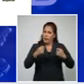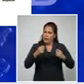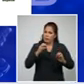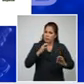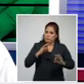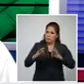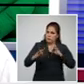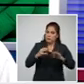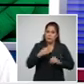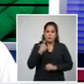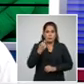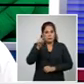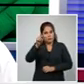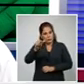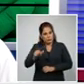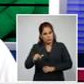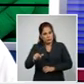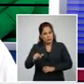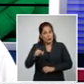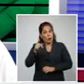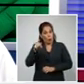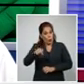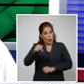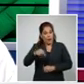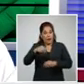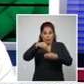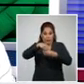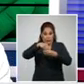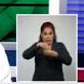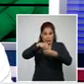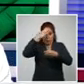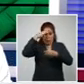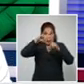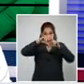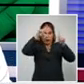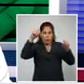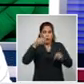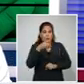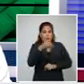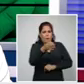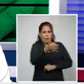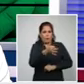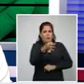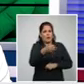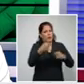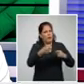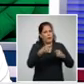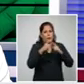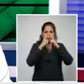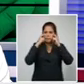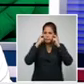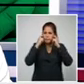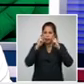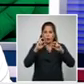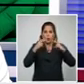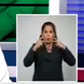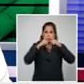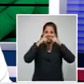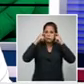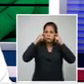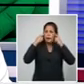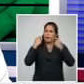las personas que vivimos ahí o que vamos a esos municipios, tenemos que tener todavía más